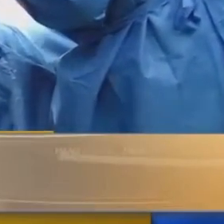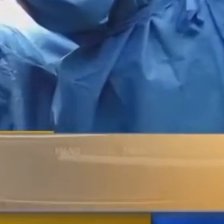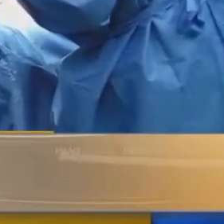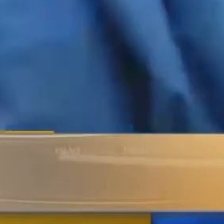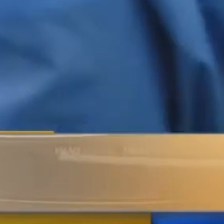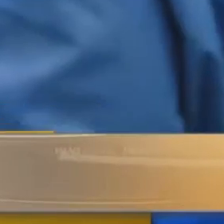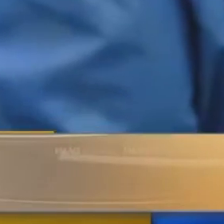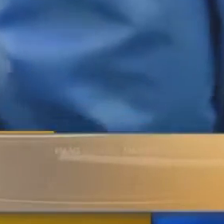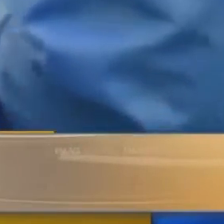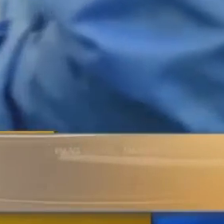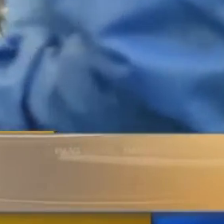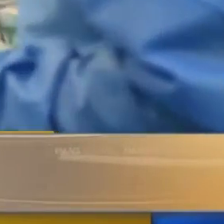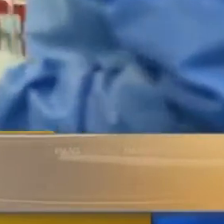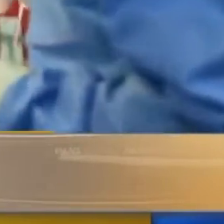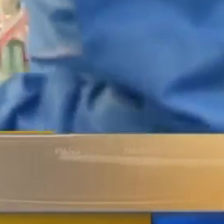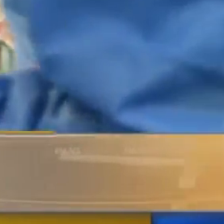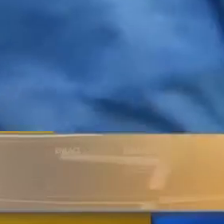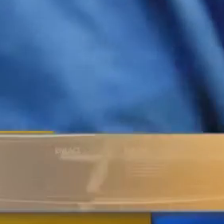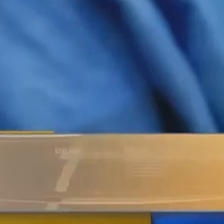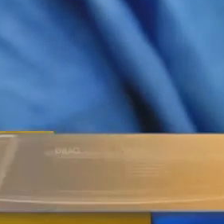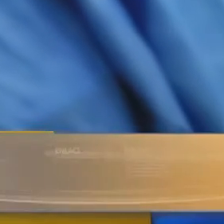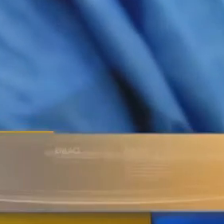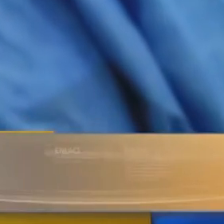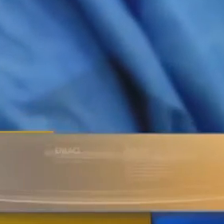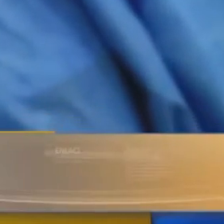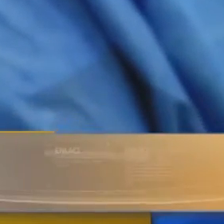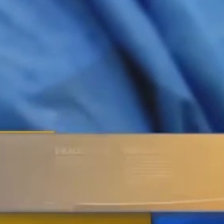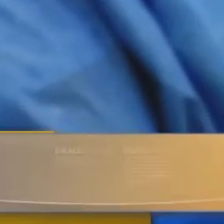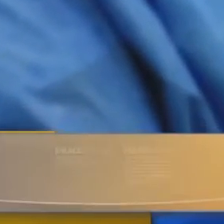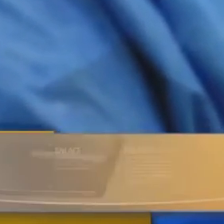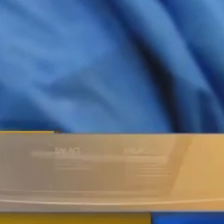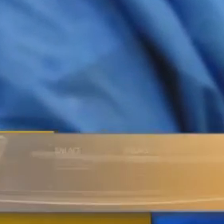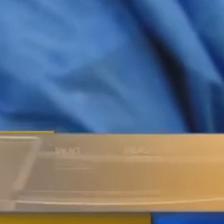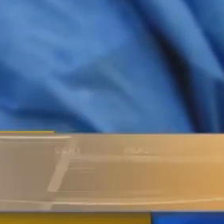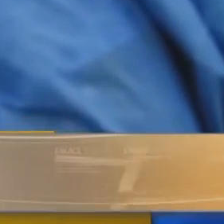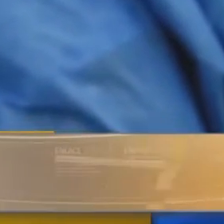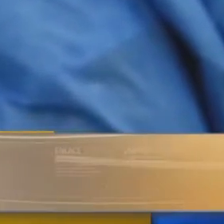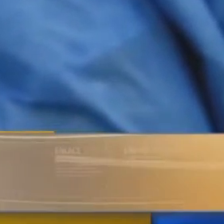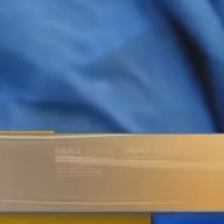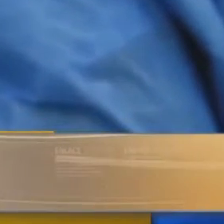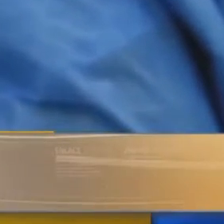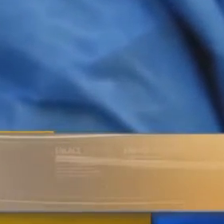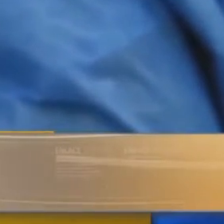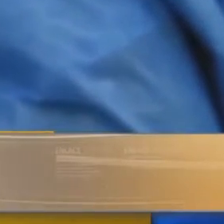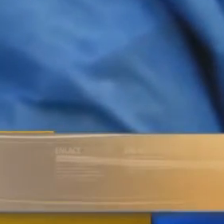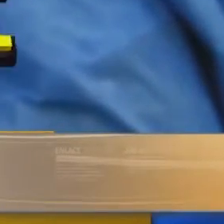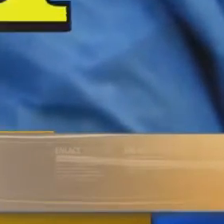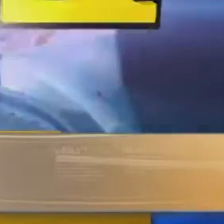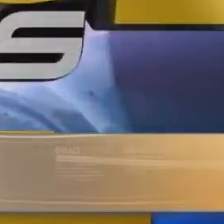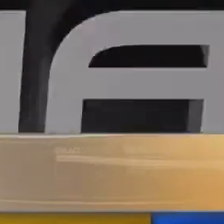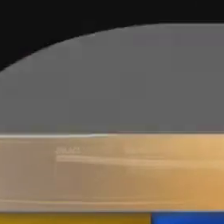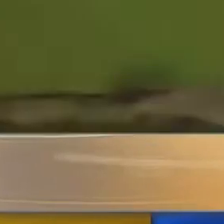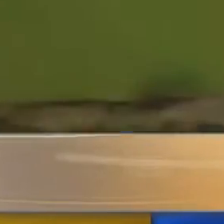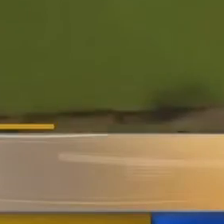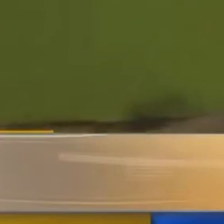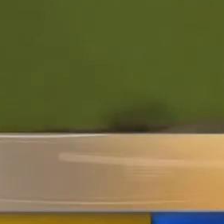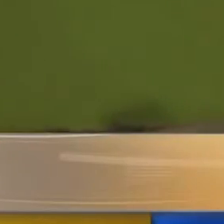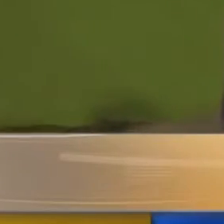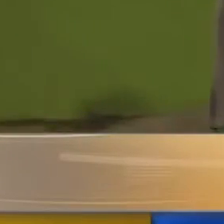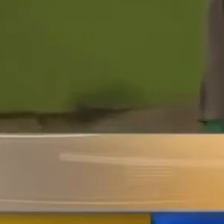para pacientes con labio fisurado y paladar hendido 63 personas de beneficios de la jornada que se realizará hasta el sábado próximo